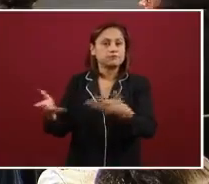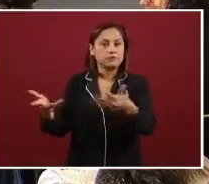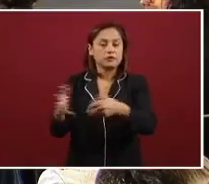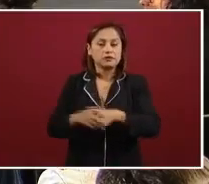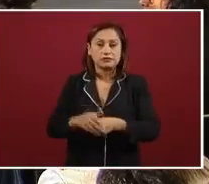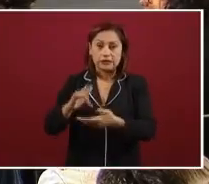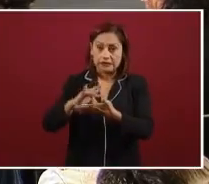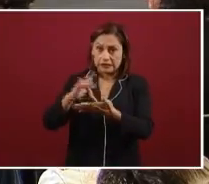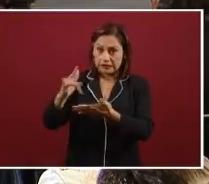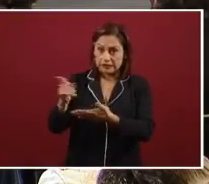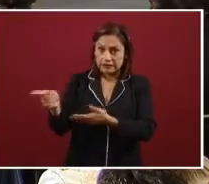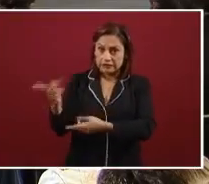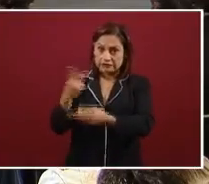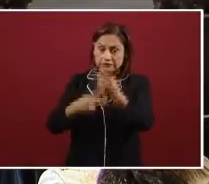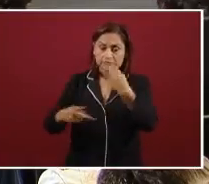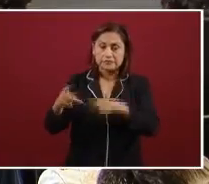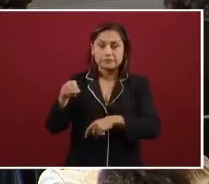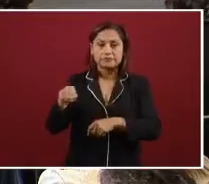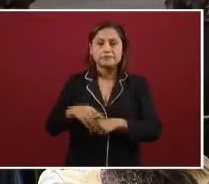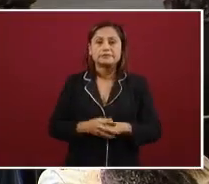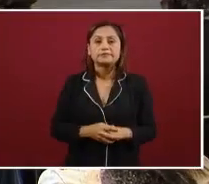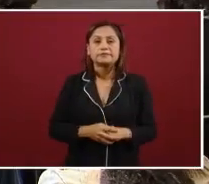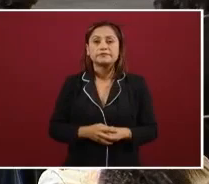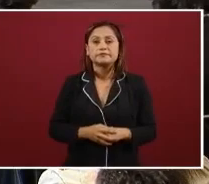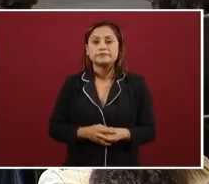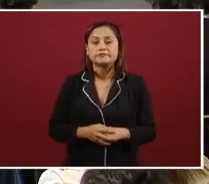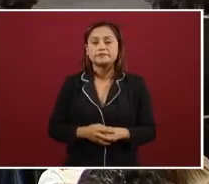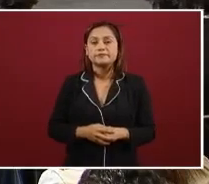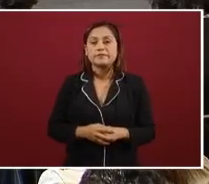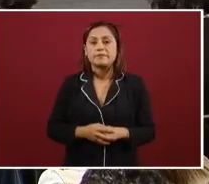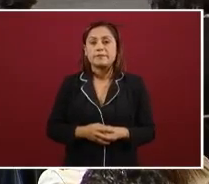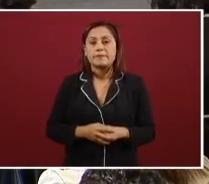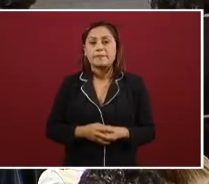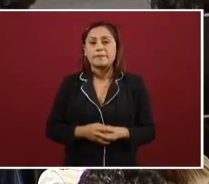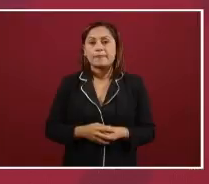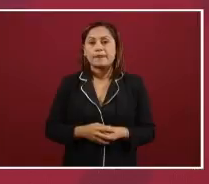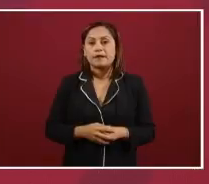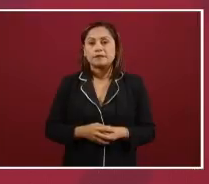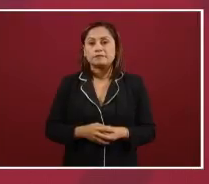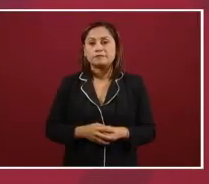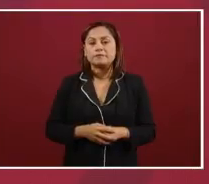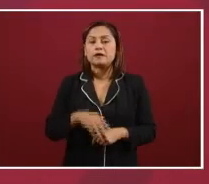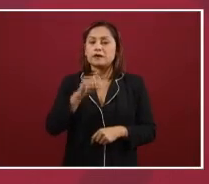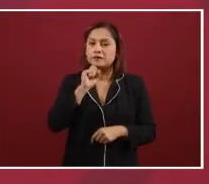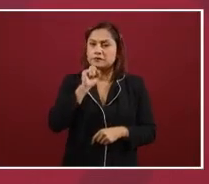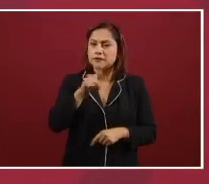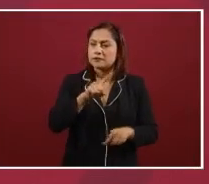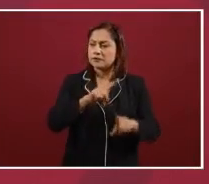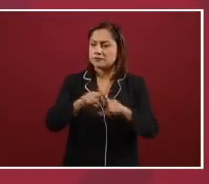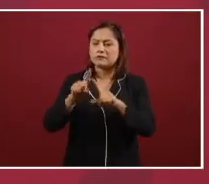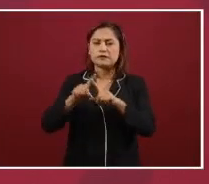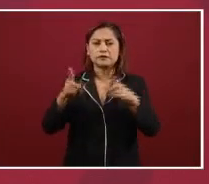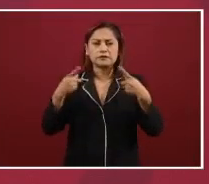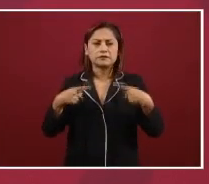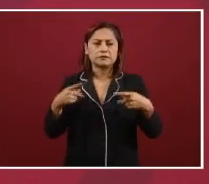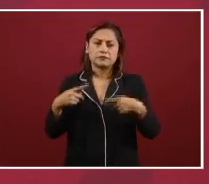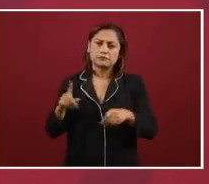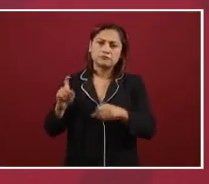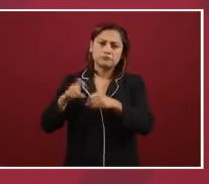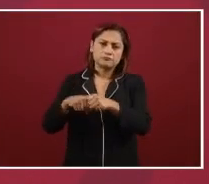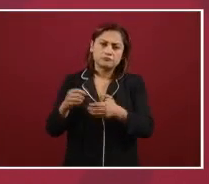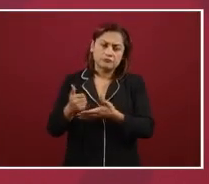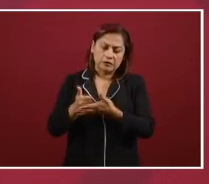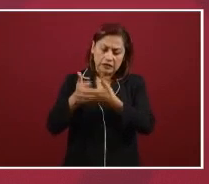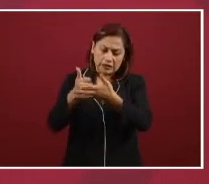mucho a todos los que ayudan en el sector público